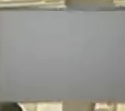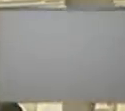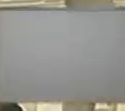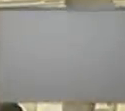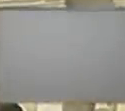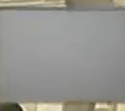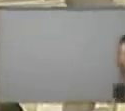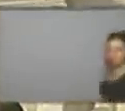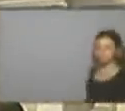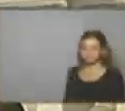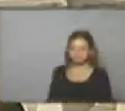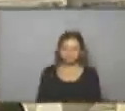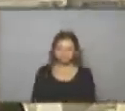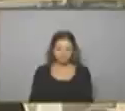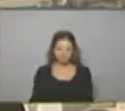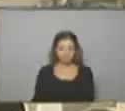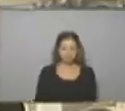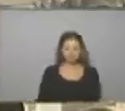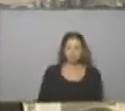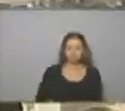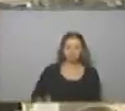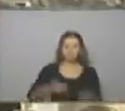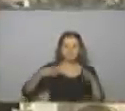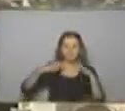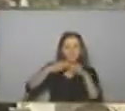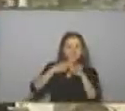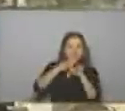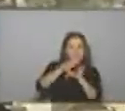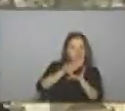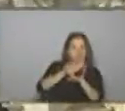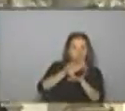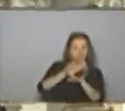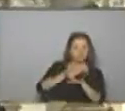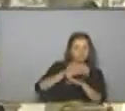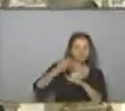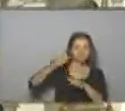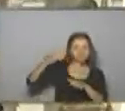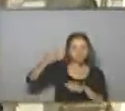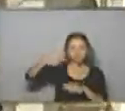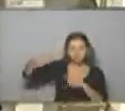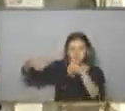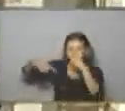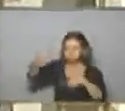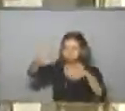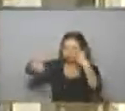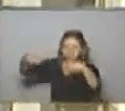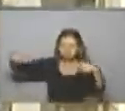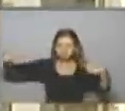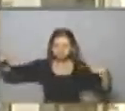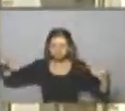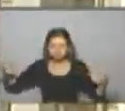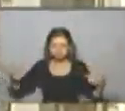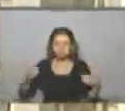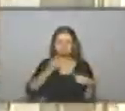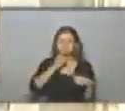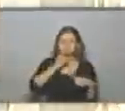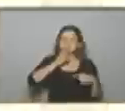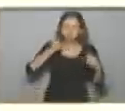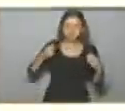se pronuncia. Y a veces en cada país puede haber una diferencia. En Italia nadie diría curriculum